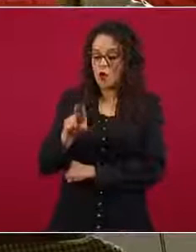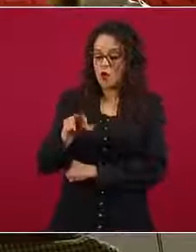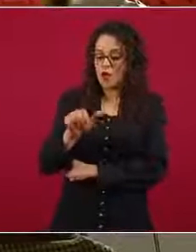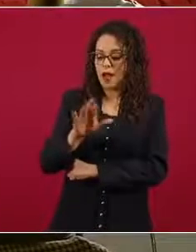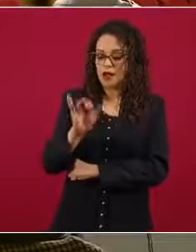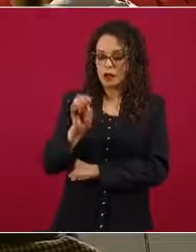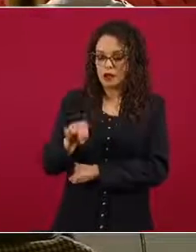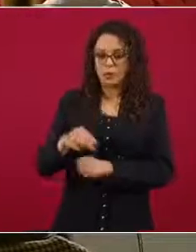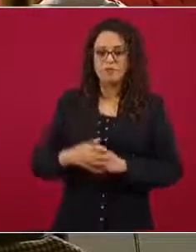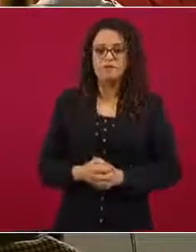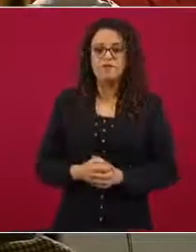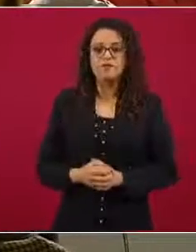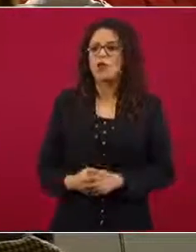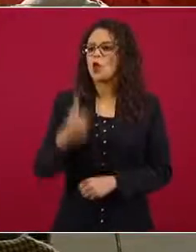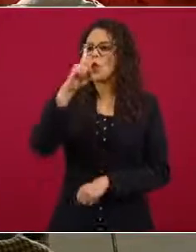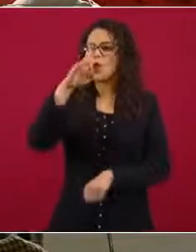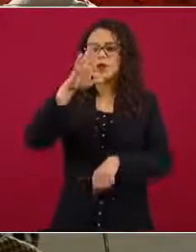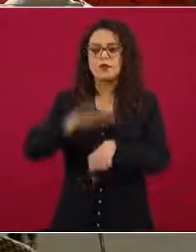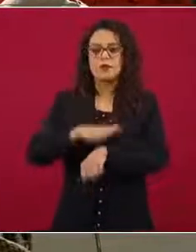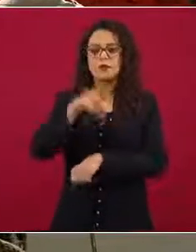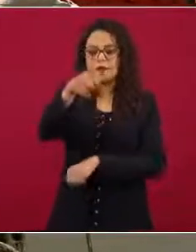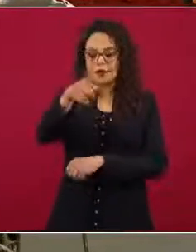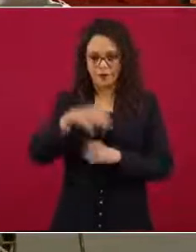Una más, la compañera,